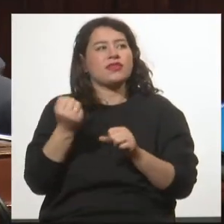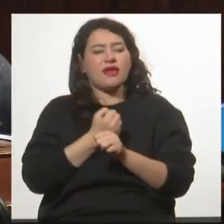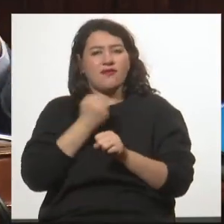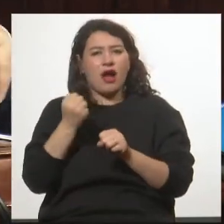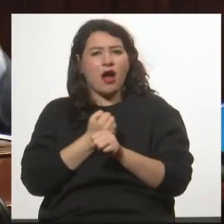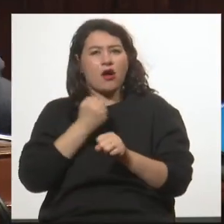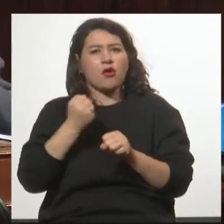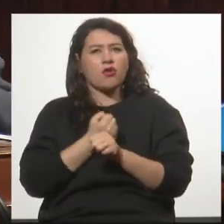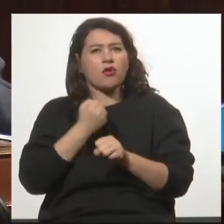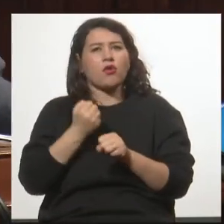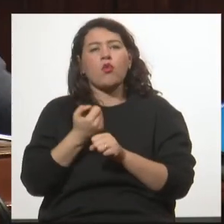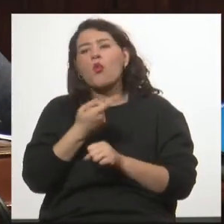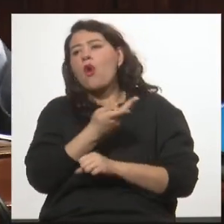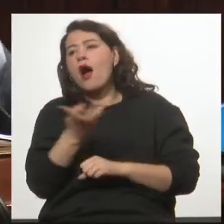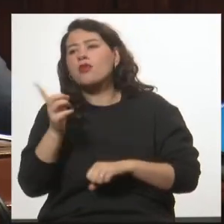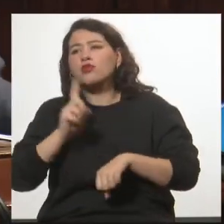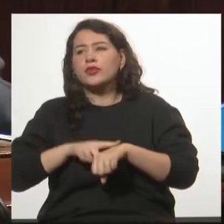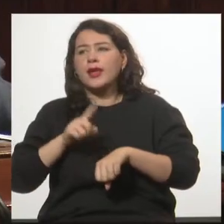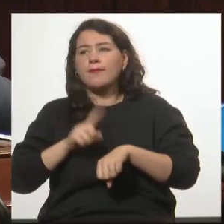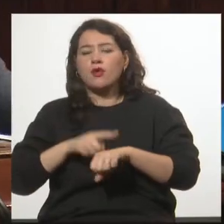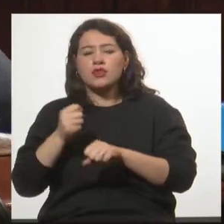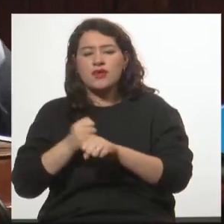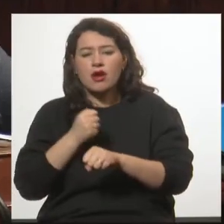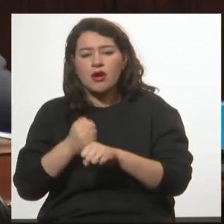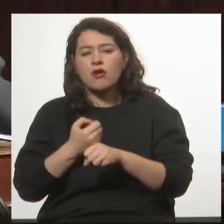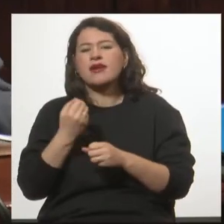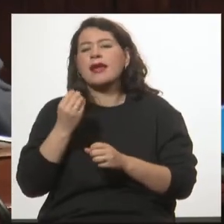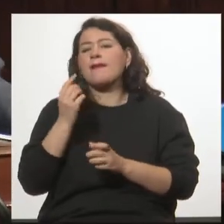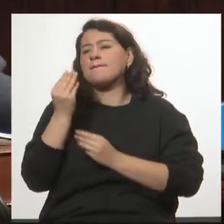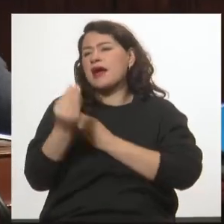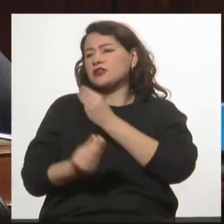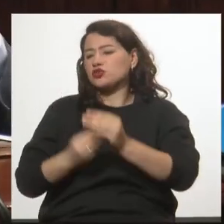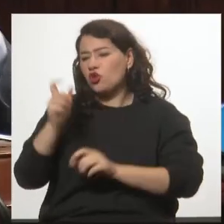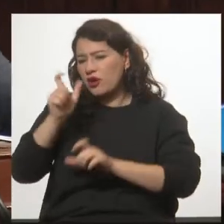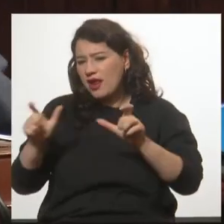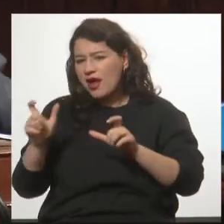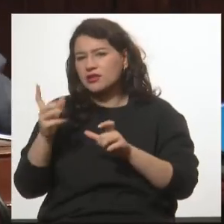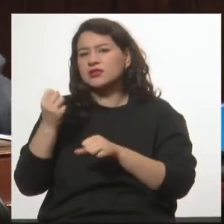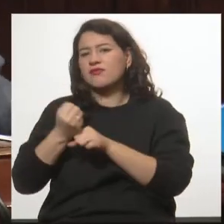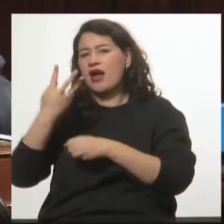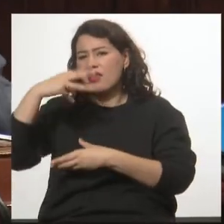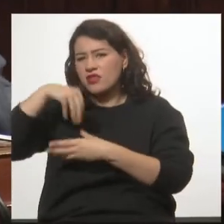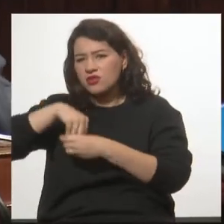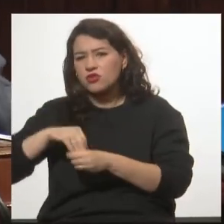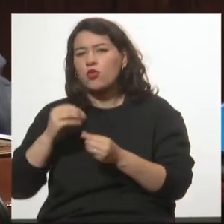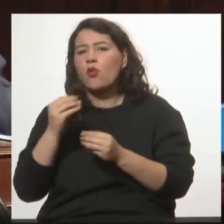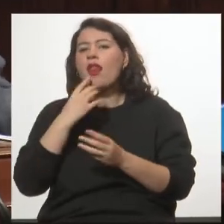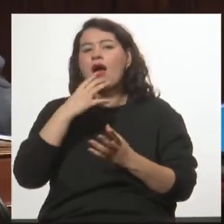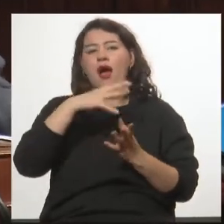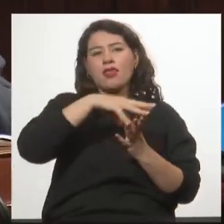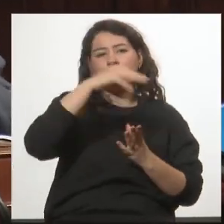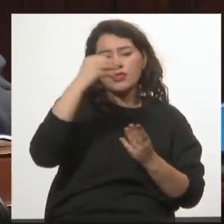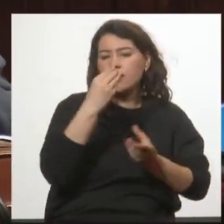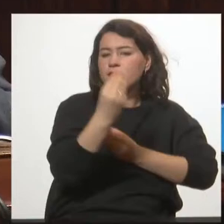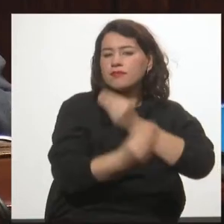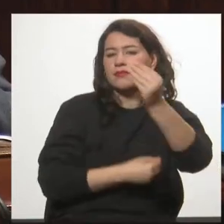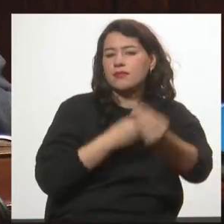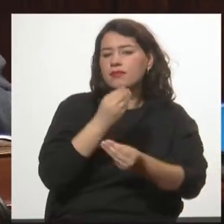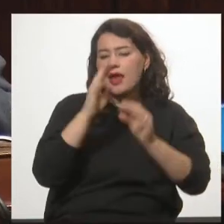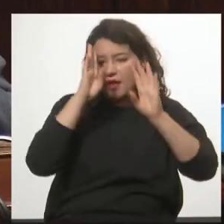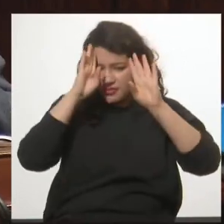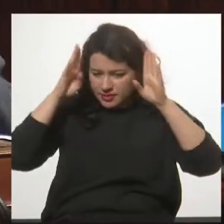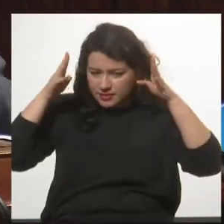se le encomendó cuánto tiempo trabajó con qué personal a su cargo que personal destino ante él para atender